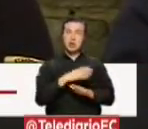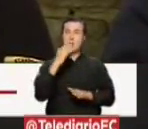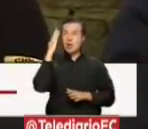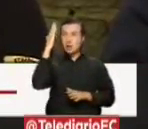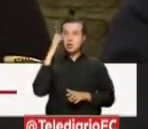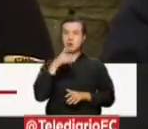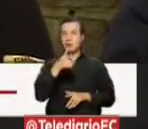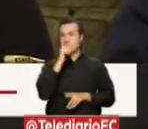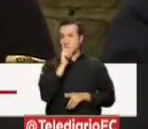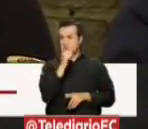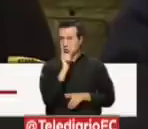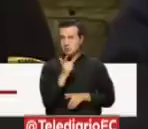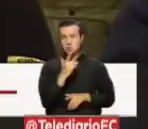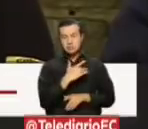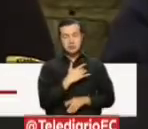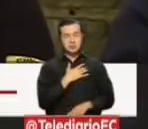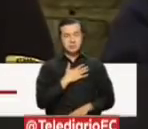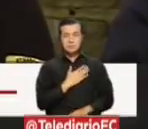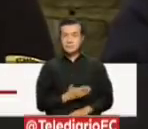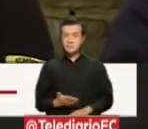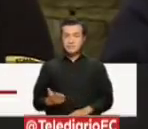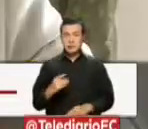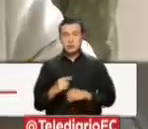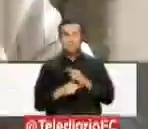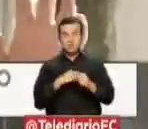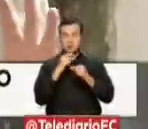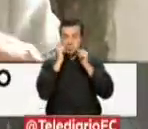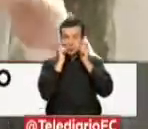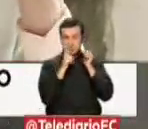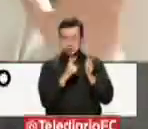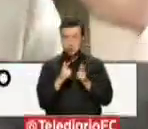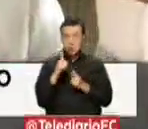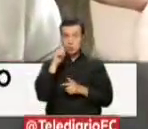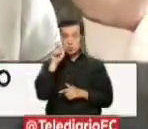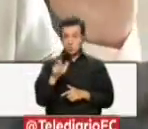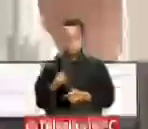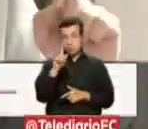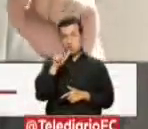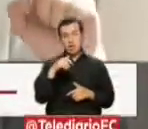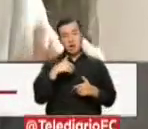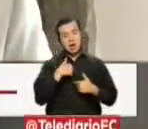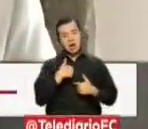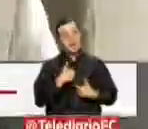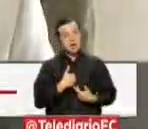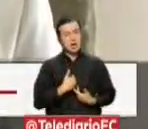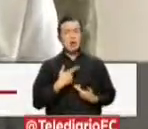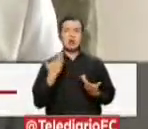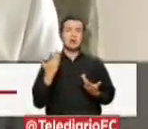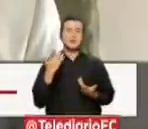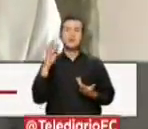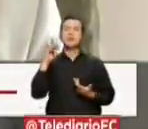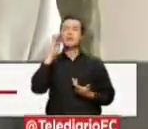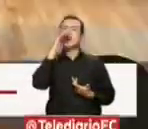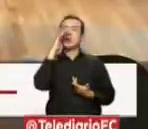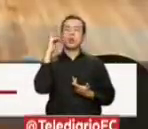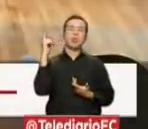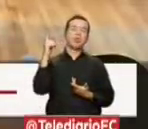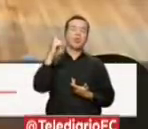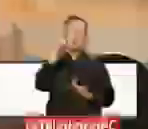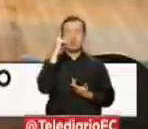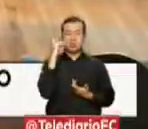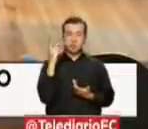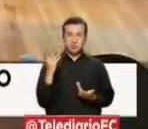muchas cosas más que lamentablemente poco a poco están saliendo a la luz. De un señor que ha estado muy cansado. Y por eso llegó y con el olor se mareó. Para